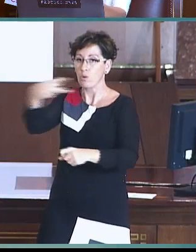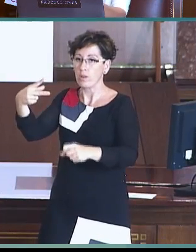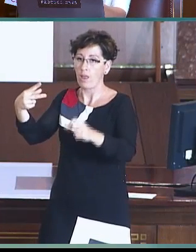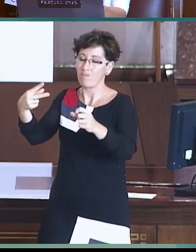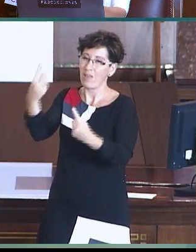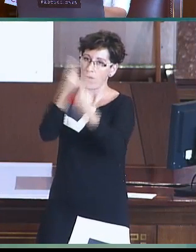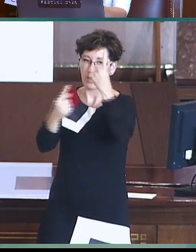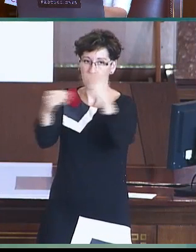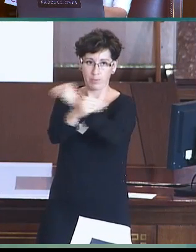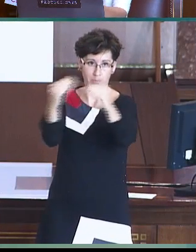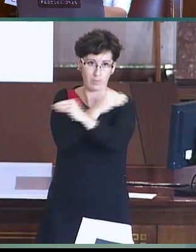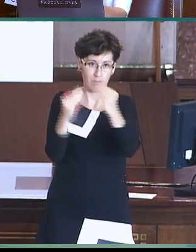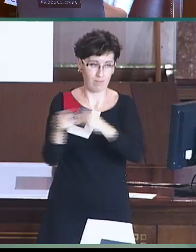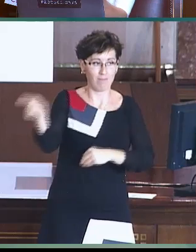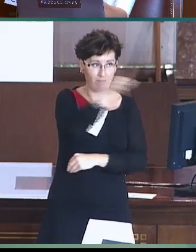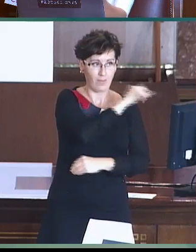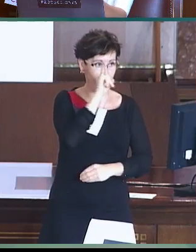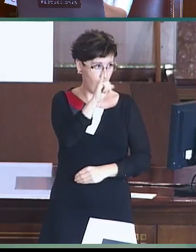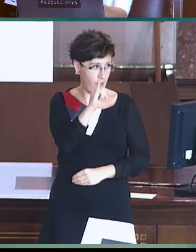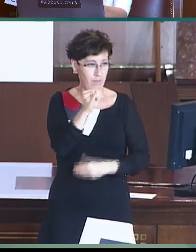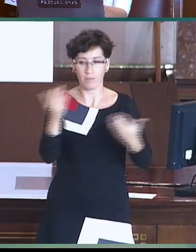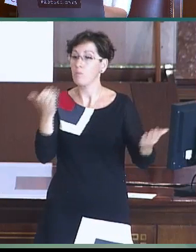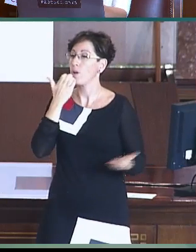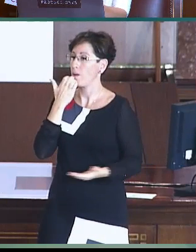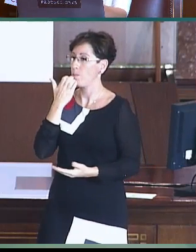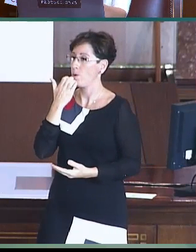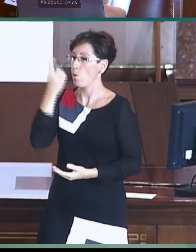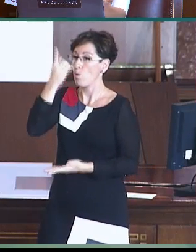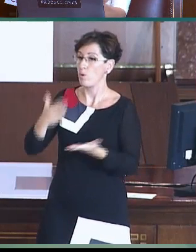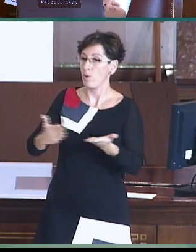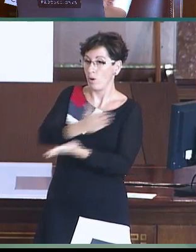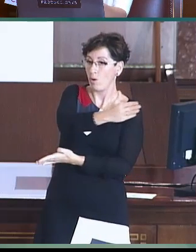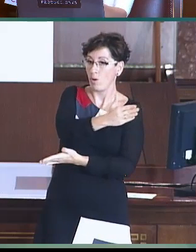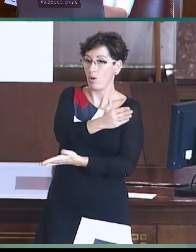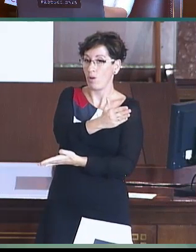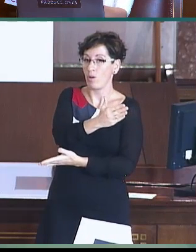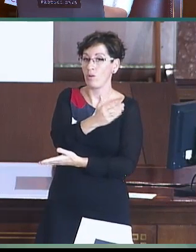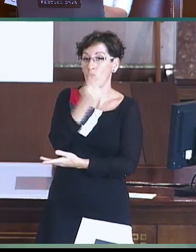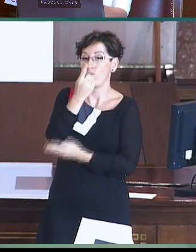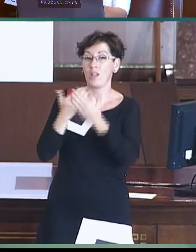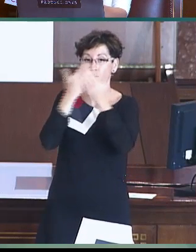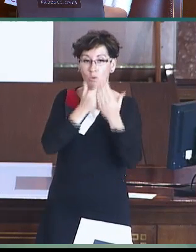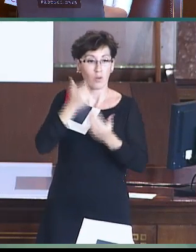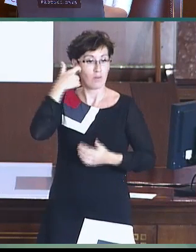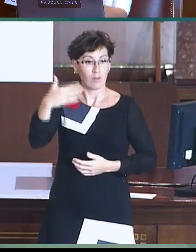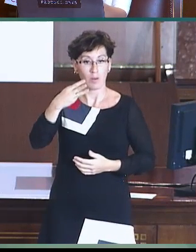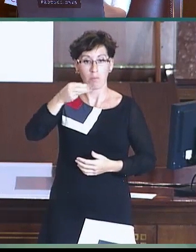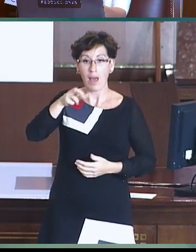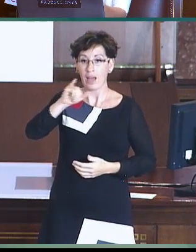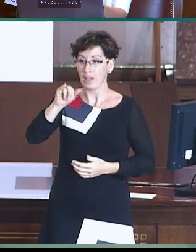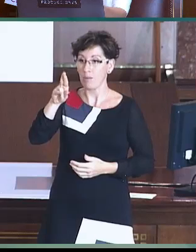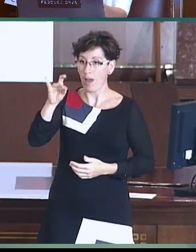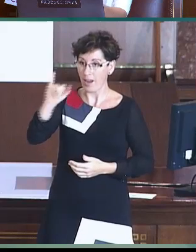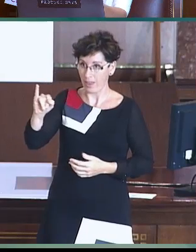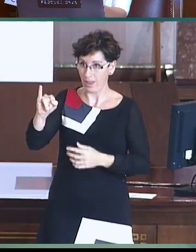un poco contradictorios. Por un lado, es muy conocido por todos nosotros el estudio de de Mayberry, en el cual